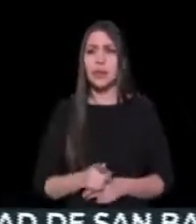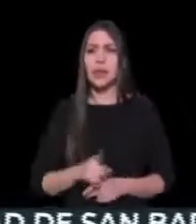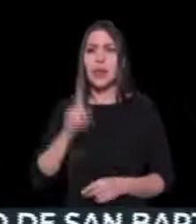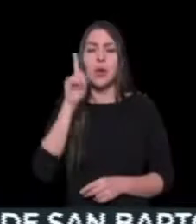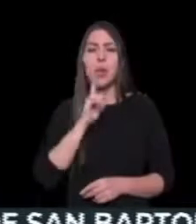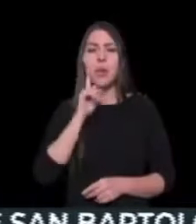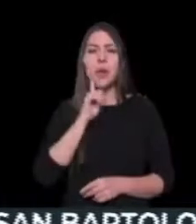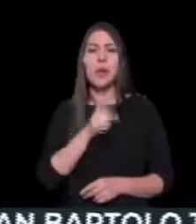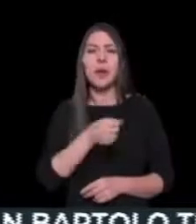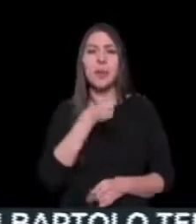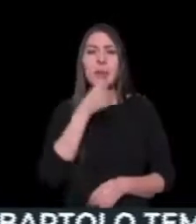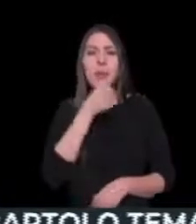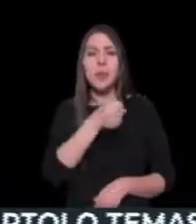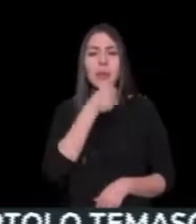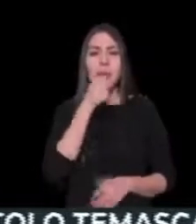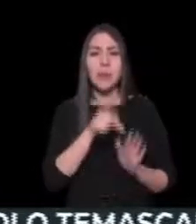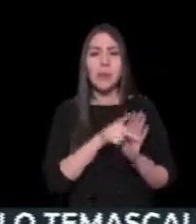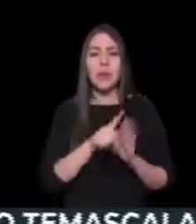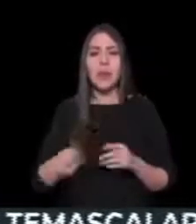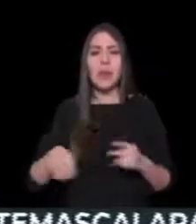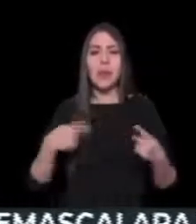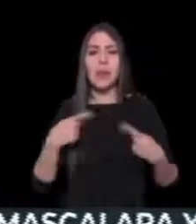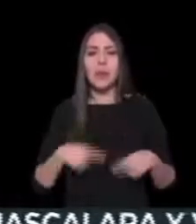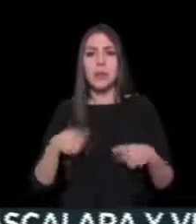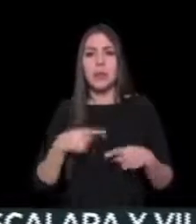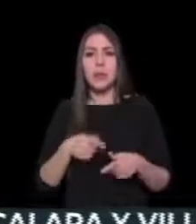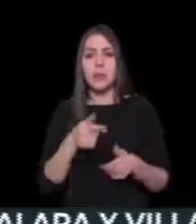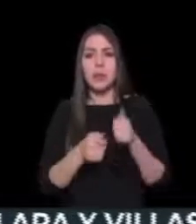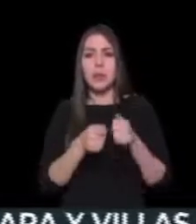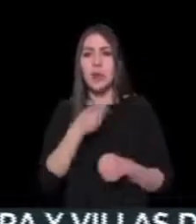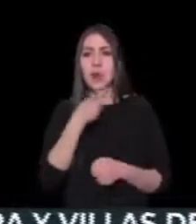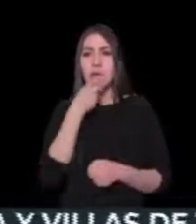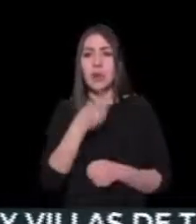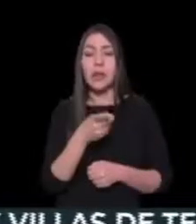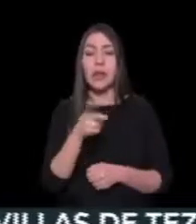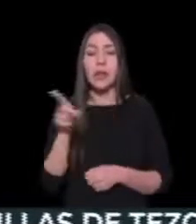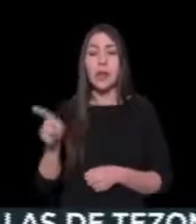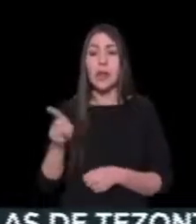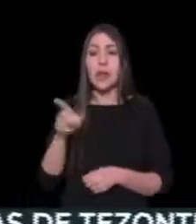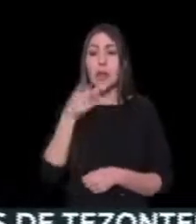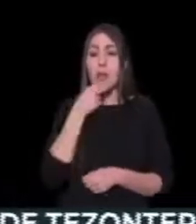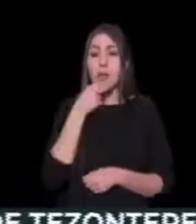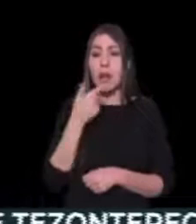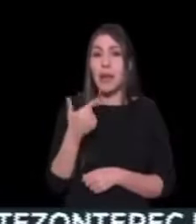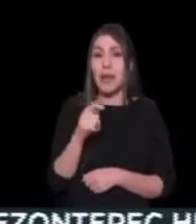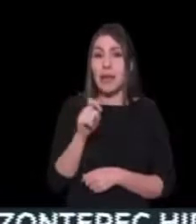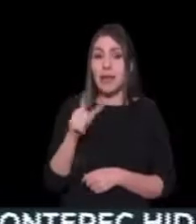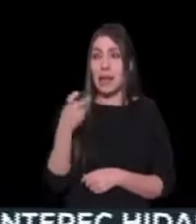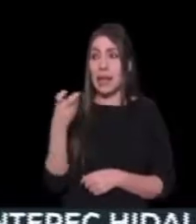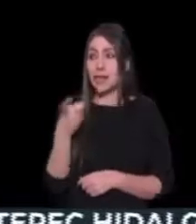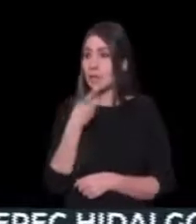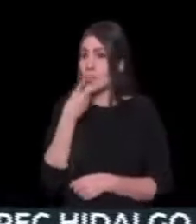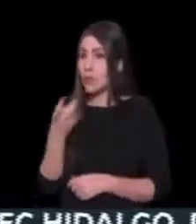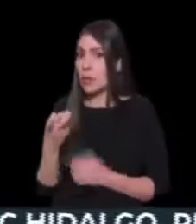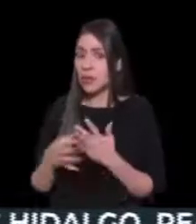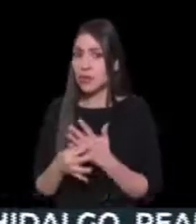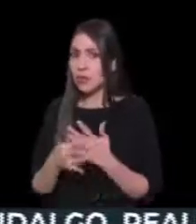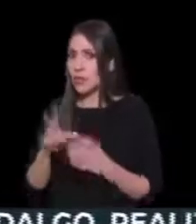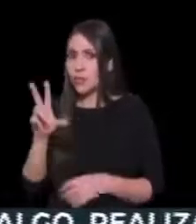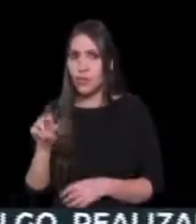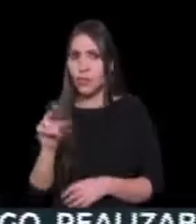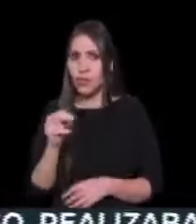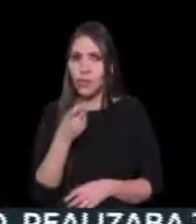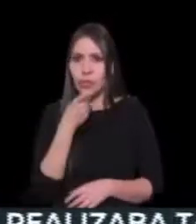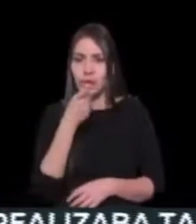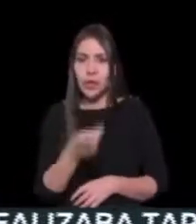la periodista los usuarios le referían, el doctor Gatell no dijo eso. Entonces, desde una perspectiva